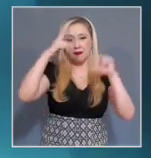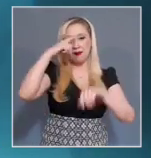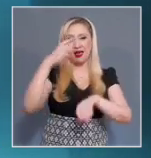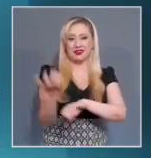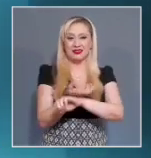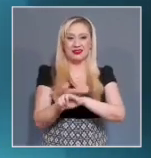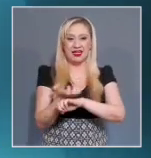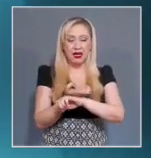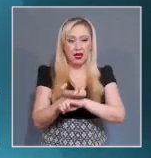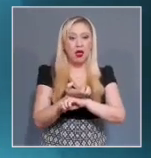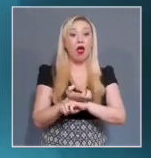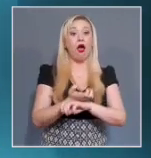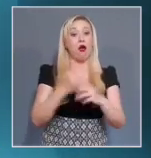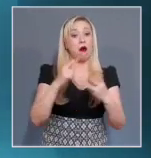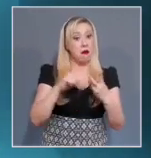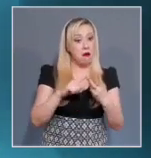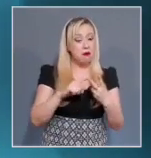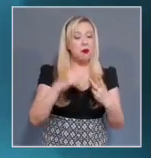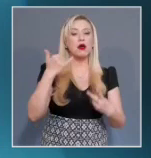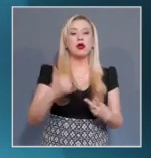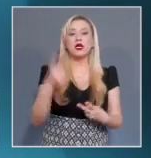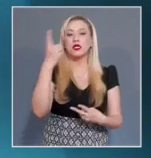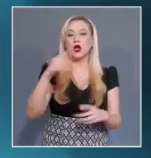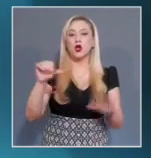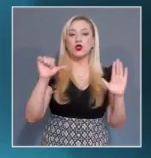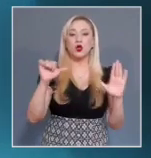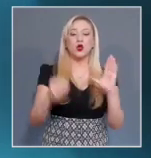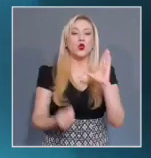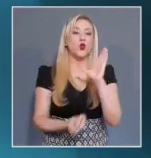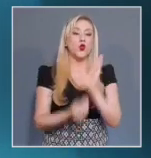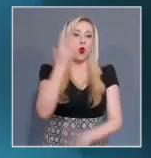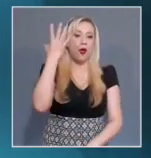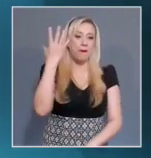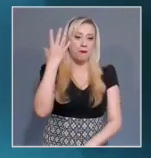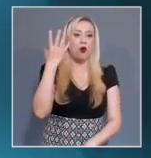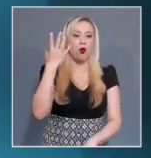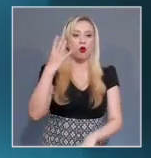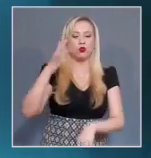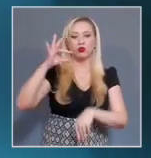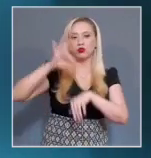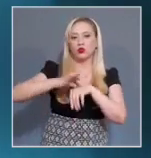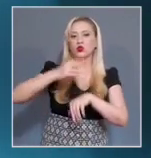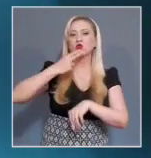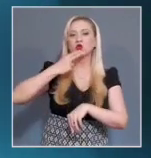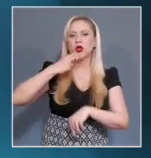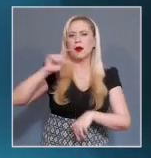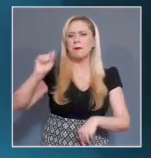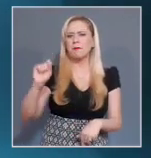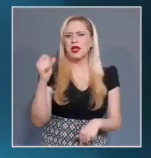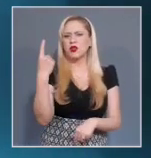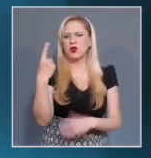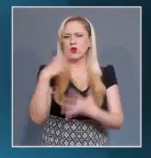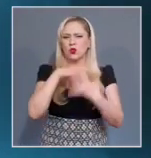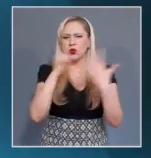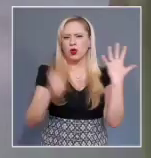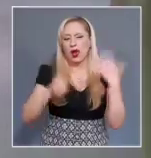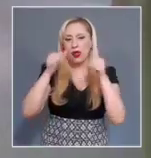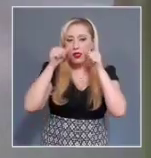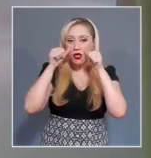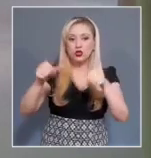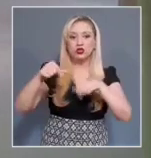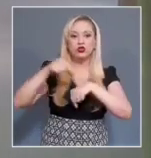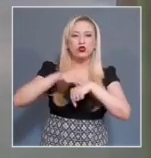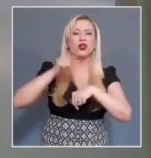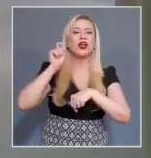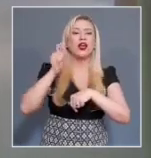registro sanitario de 116 nuevos dispositivos médicos, 21 de ellos para la atención médica directa, como audífonos